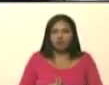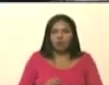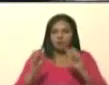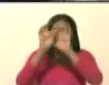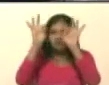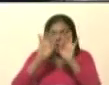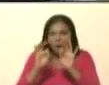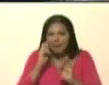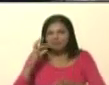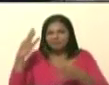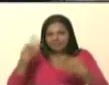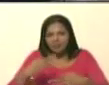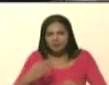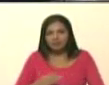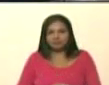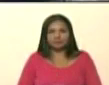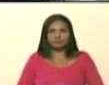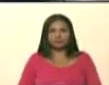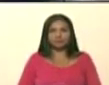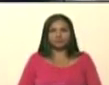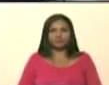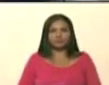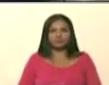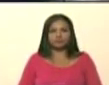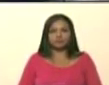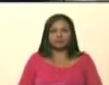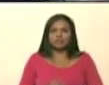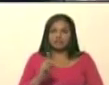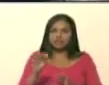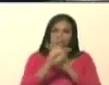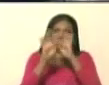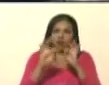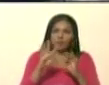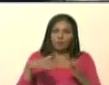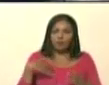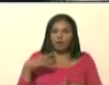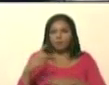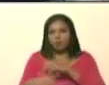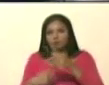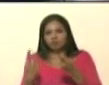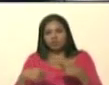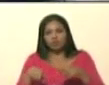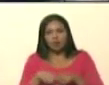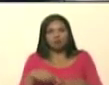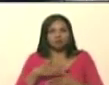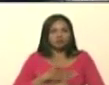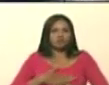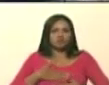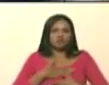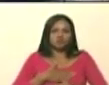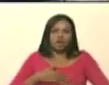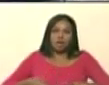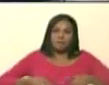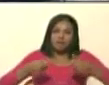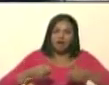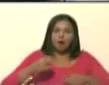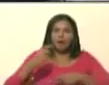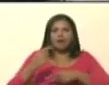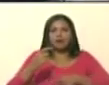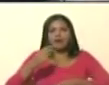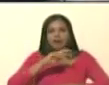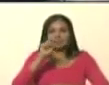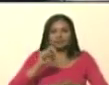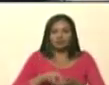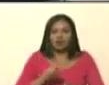correcto un modelo que produzca satisfaga al mercado nacional